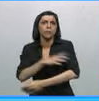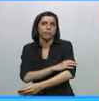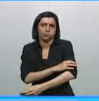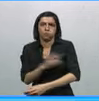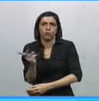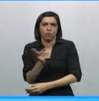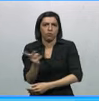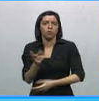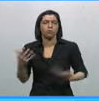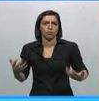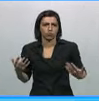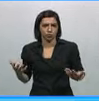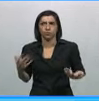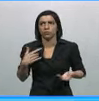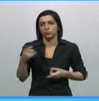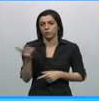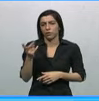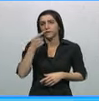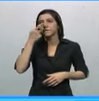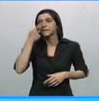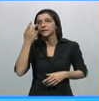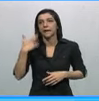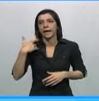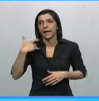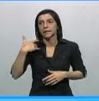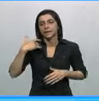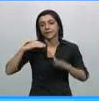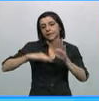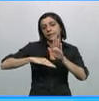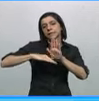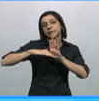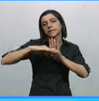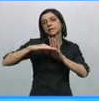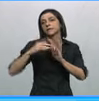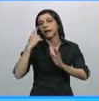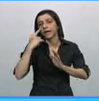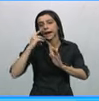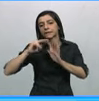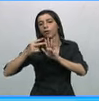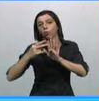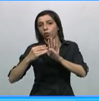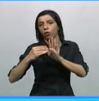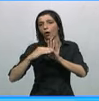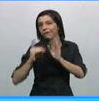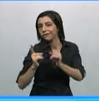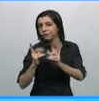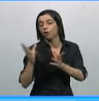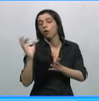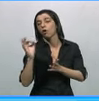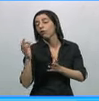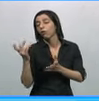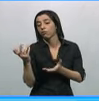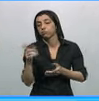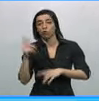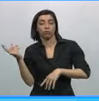de llegar a pelear el torneo y por tratar de llegar en ese segundo lugar, si no se llega al